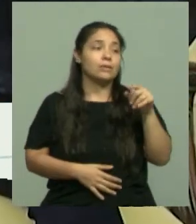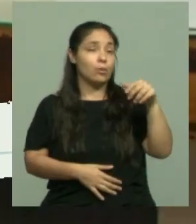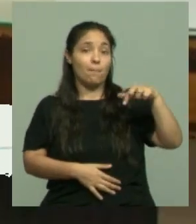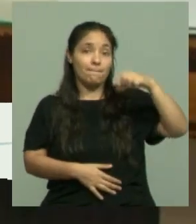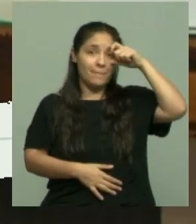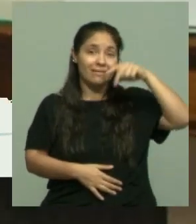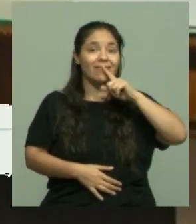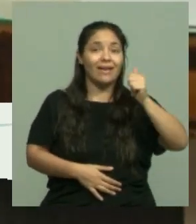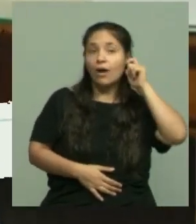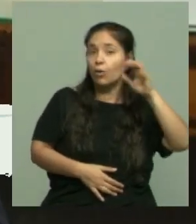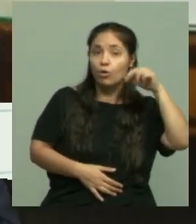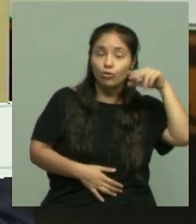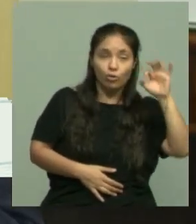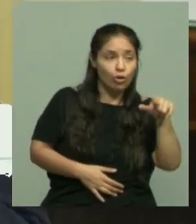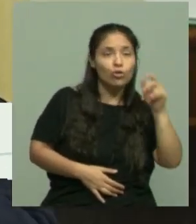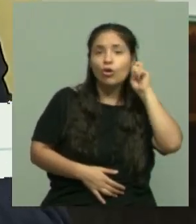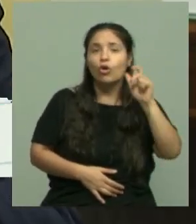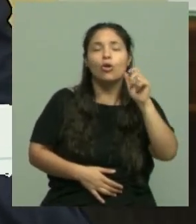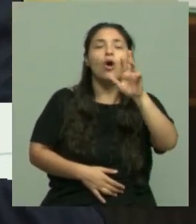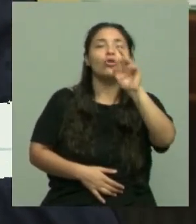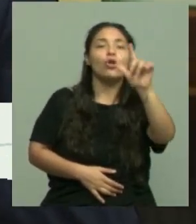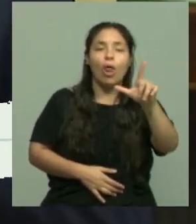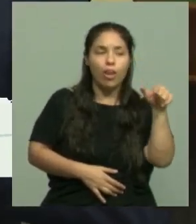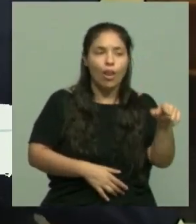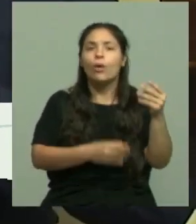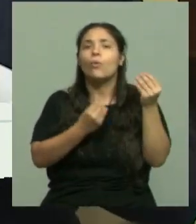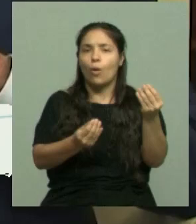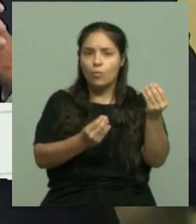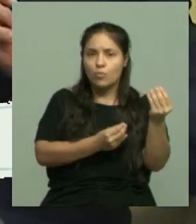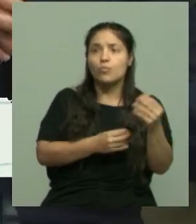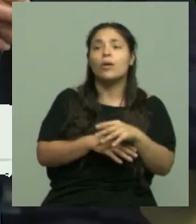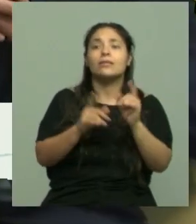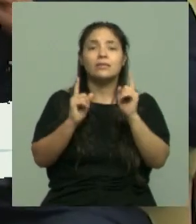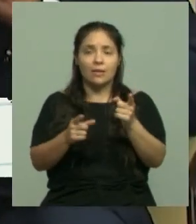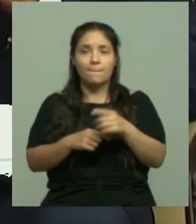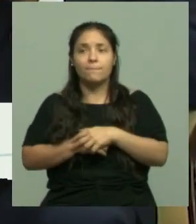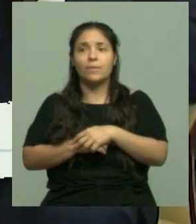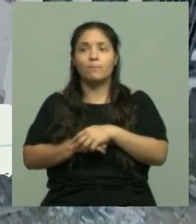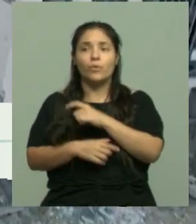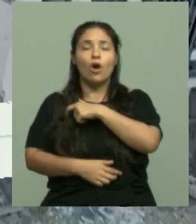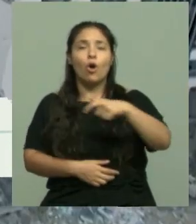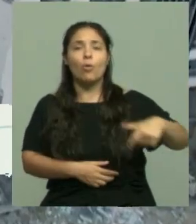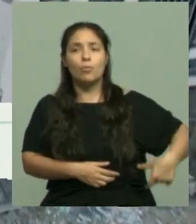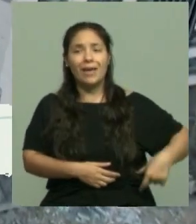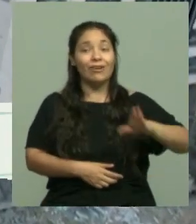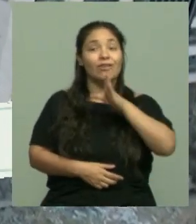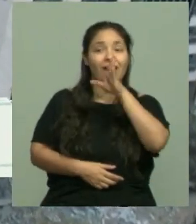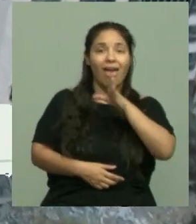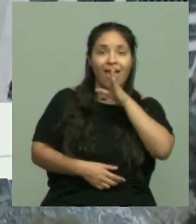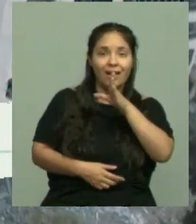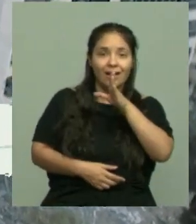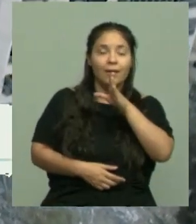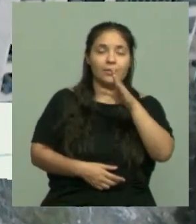a la cooperación y al financiamiento hacia el gobierno de Benjamín Netanyahu, y cuando hablo del gobierno de Benjamín Netanyahu no me refiero a Israel,